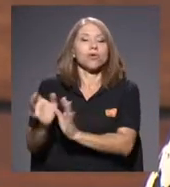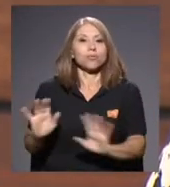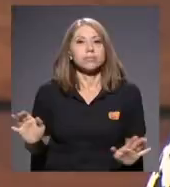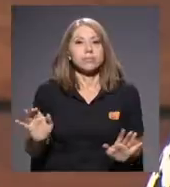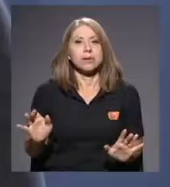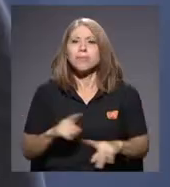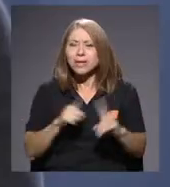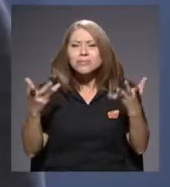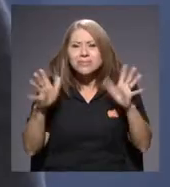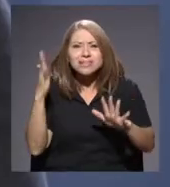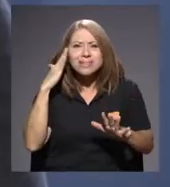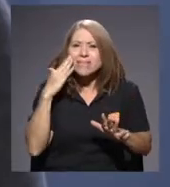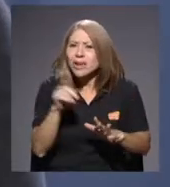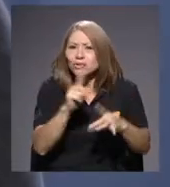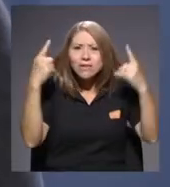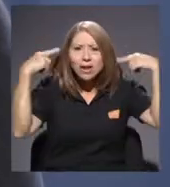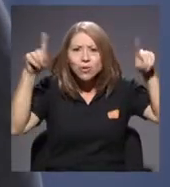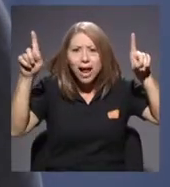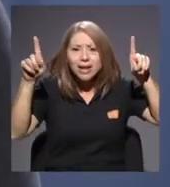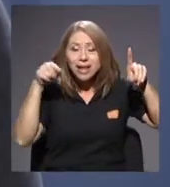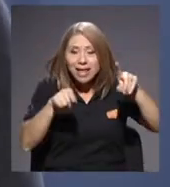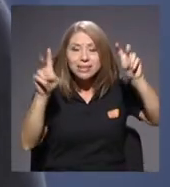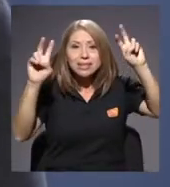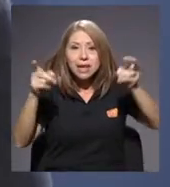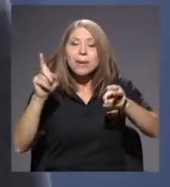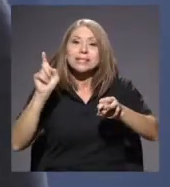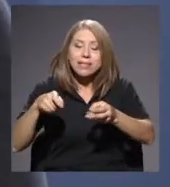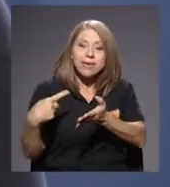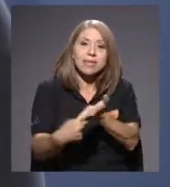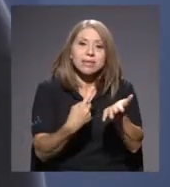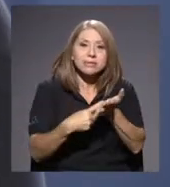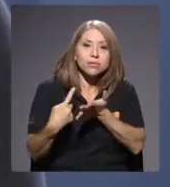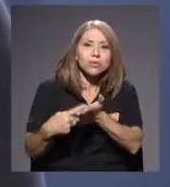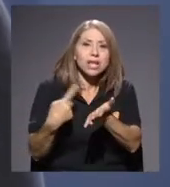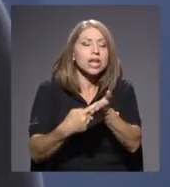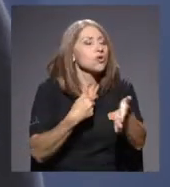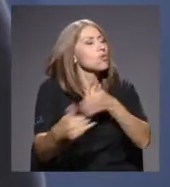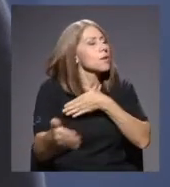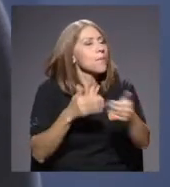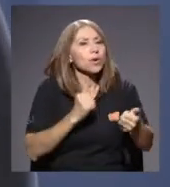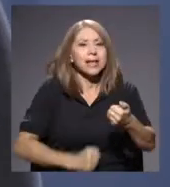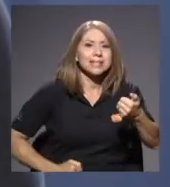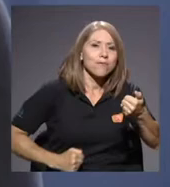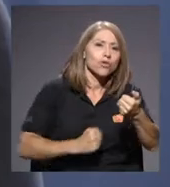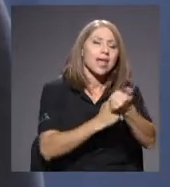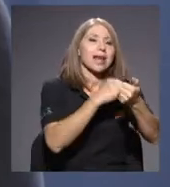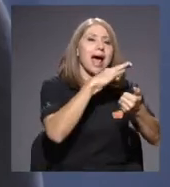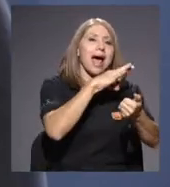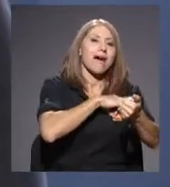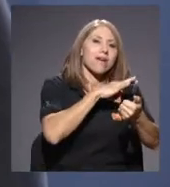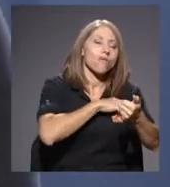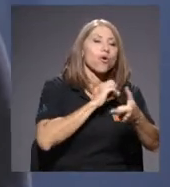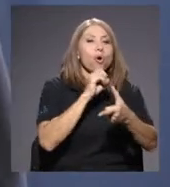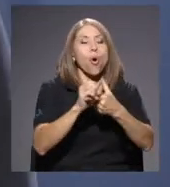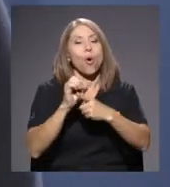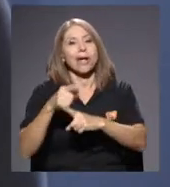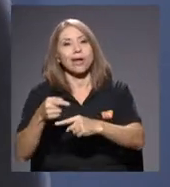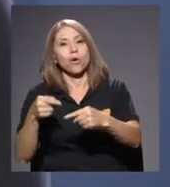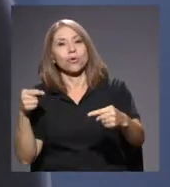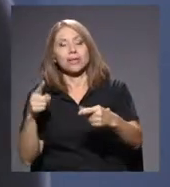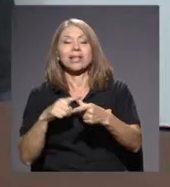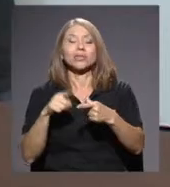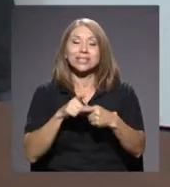a lograrse porque se tenía que discutir el tema independientemente si se votara a favor o no. Y ahí es donde vino esa complejidad en la